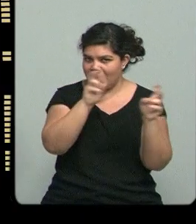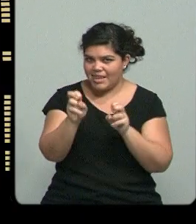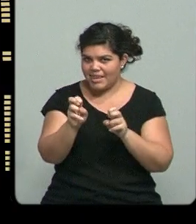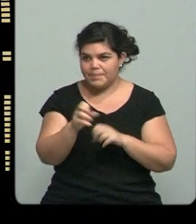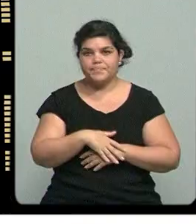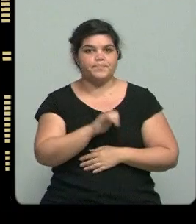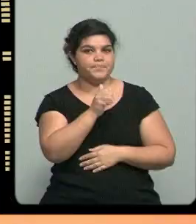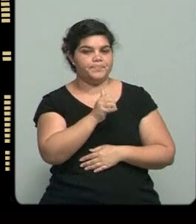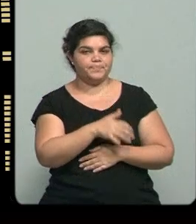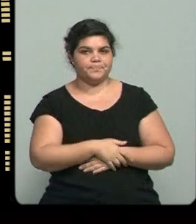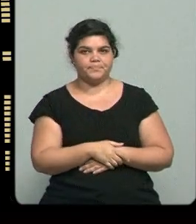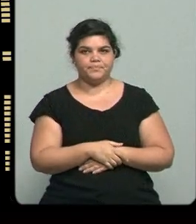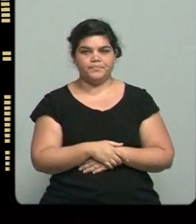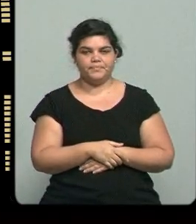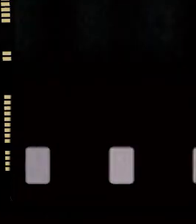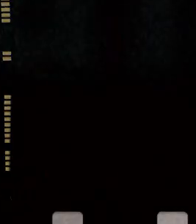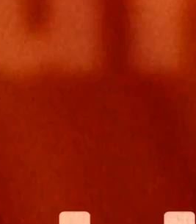no.